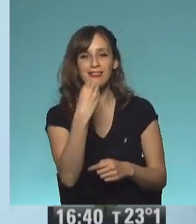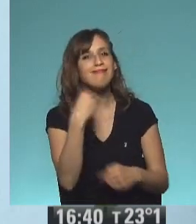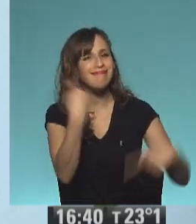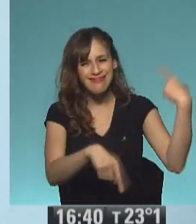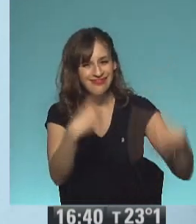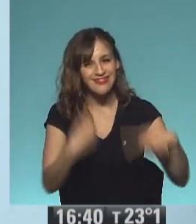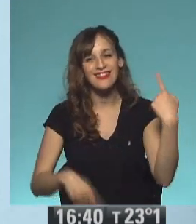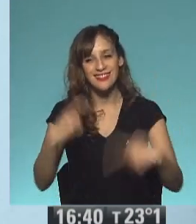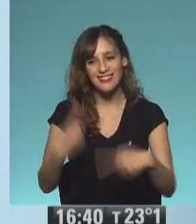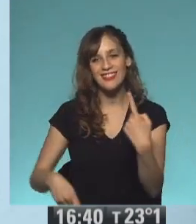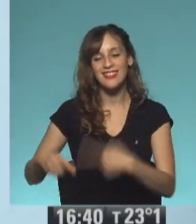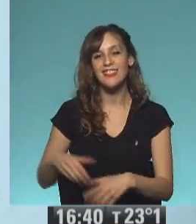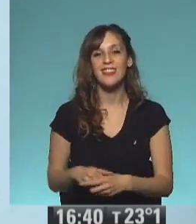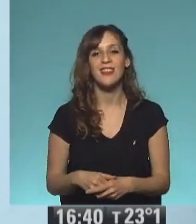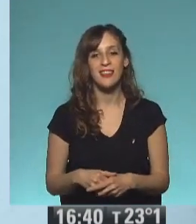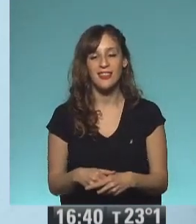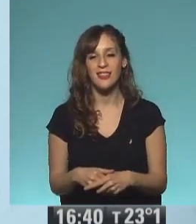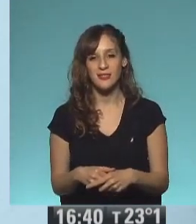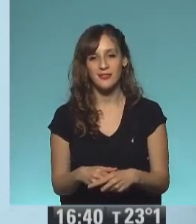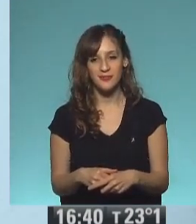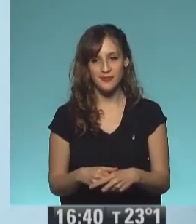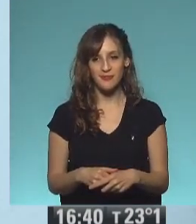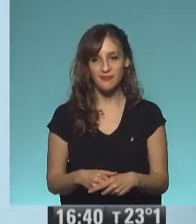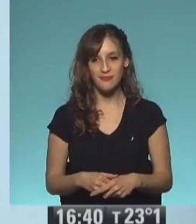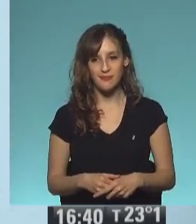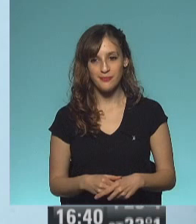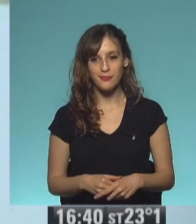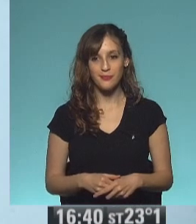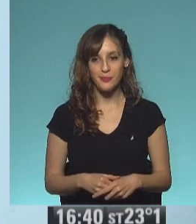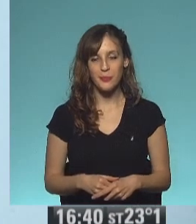formas que toma esas cosas claras de marcar